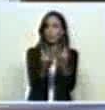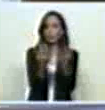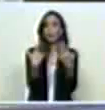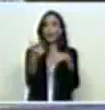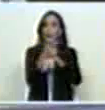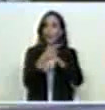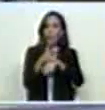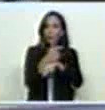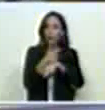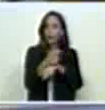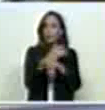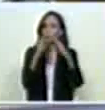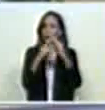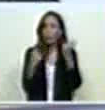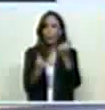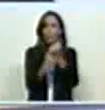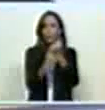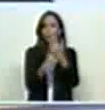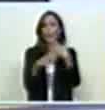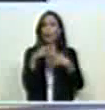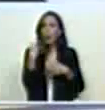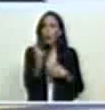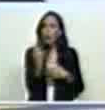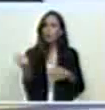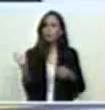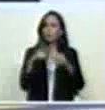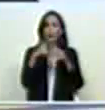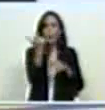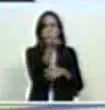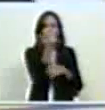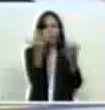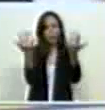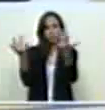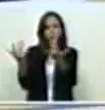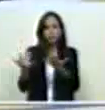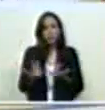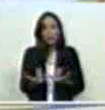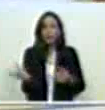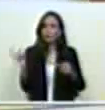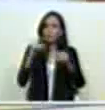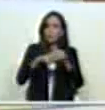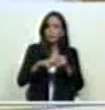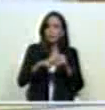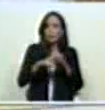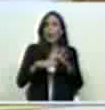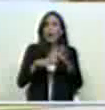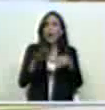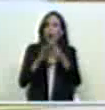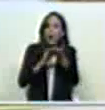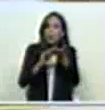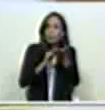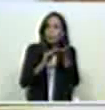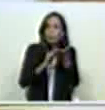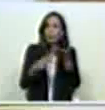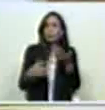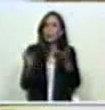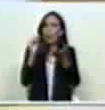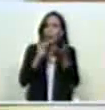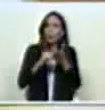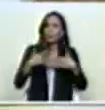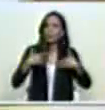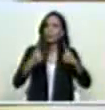bueno revolucionario y el pueblo y la juventud que los busquen los más tiernas los culés y los